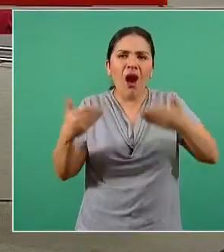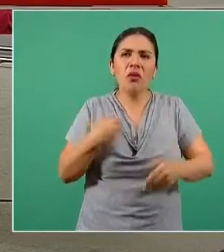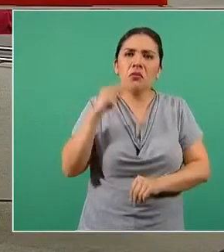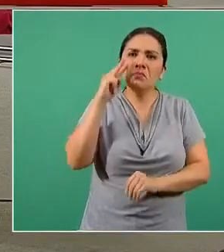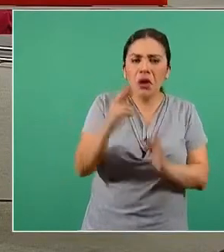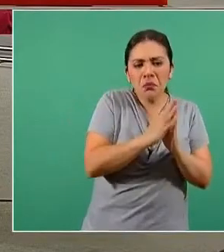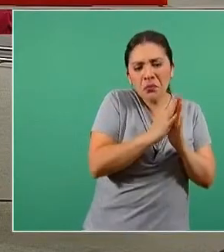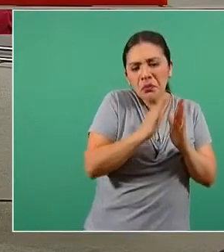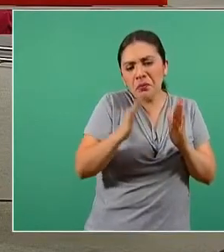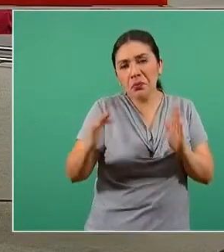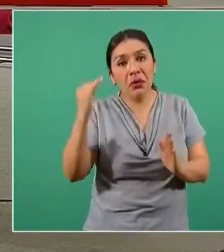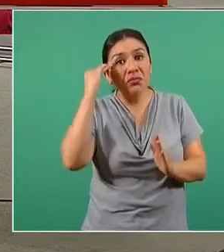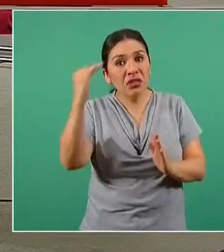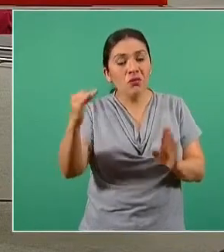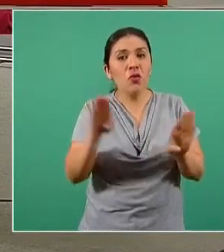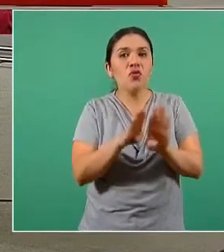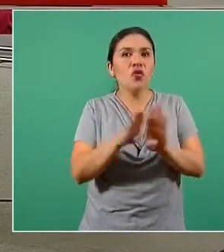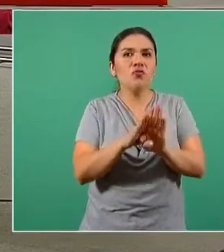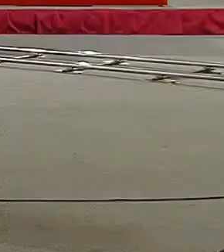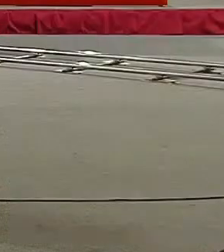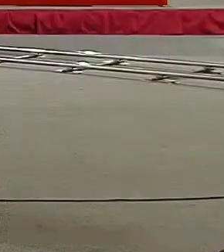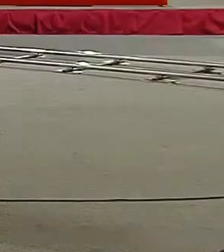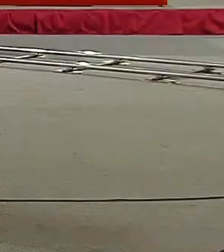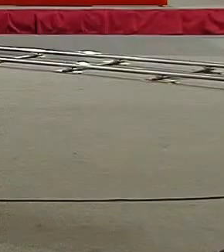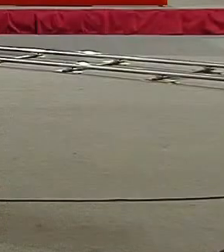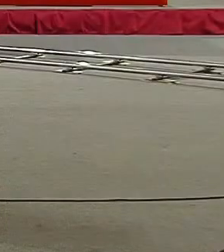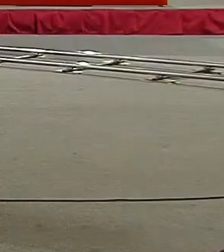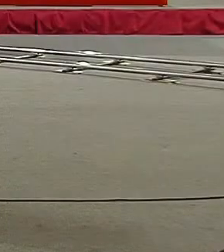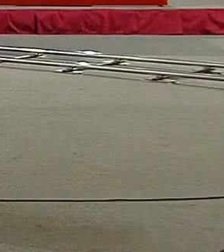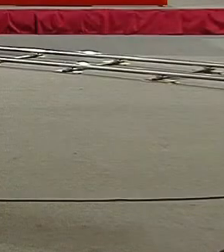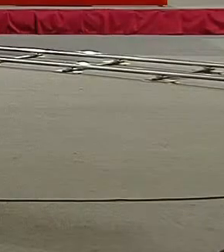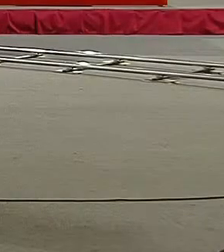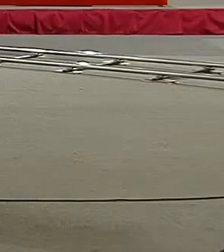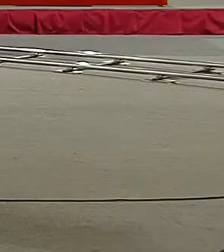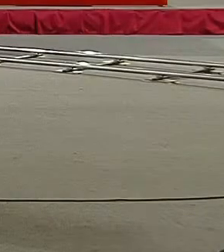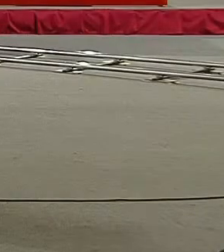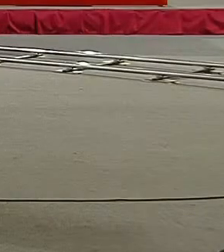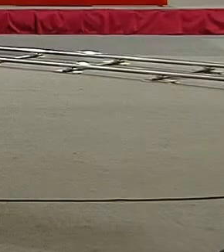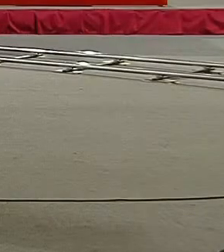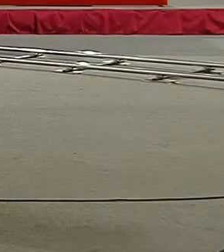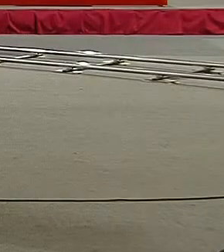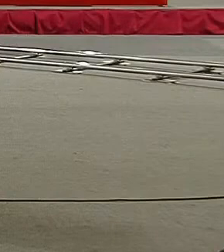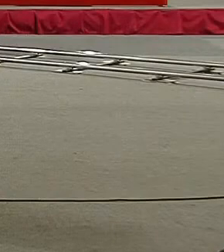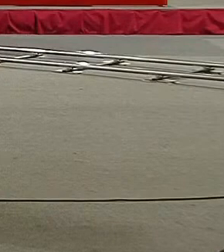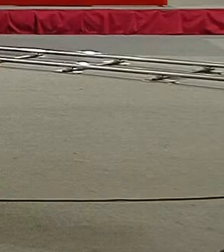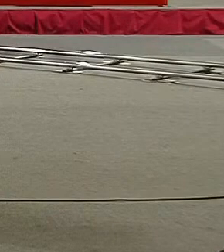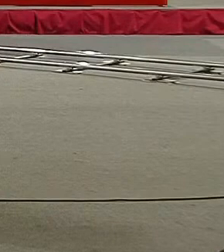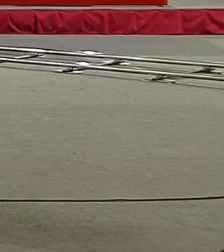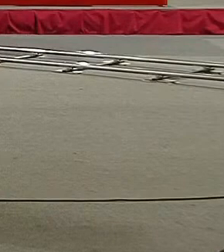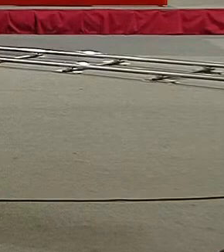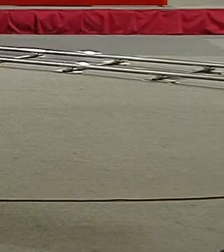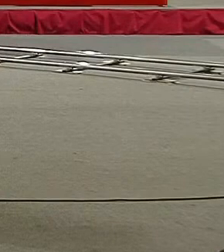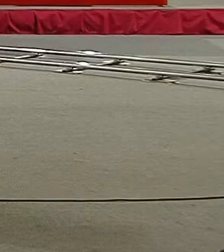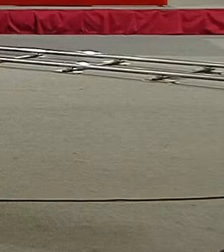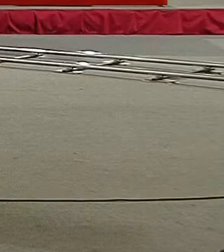largo periodo, prácticamente la mitad de todo este año 2021, con una señal muy clara de